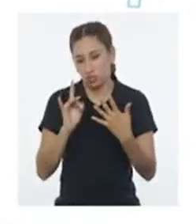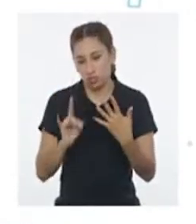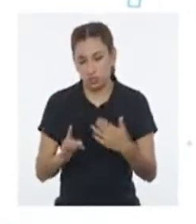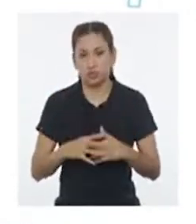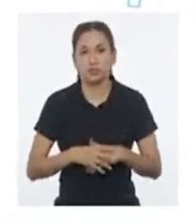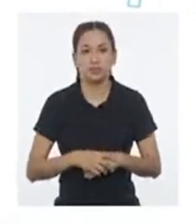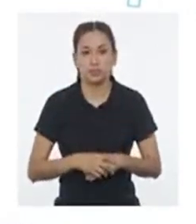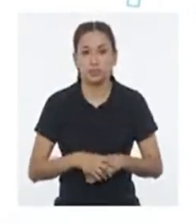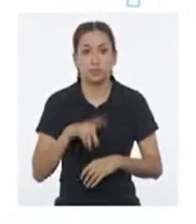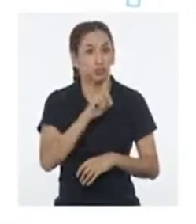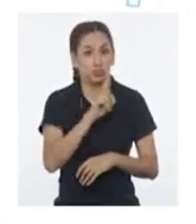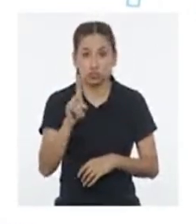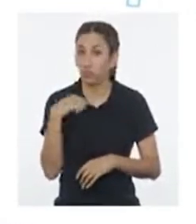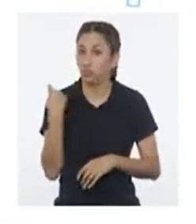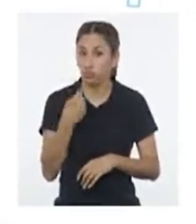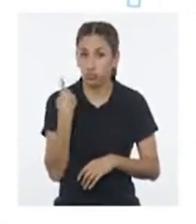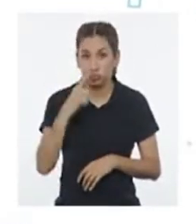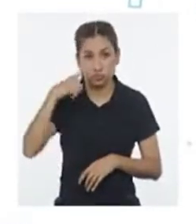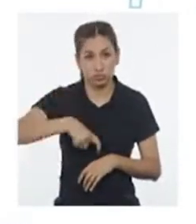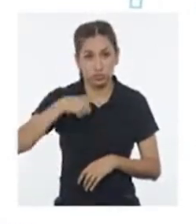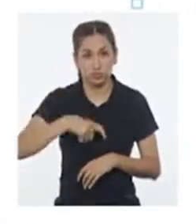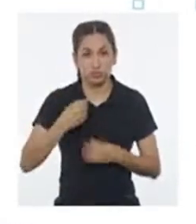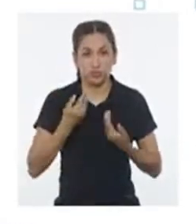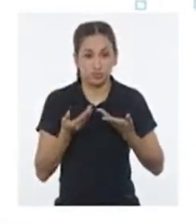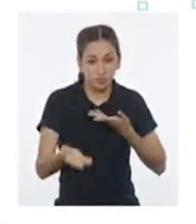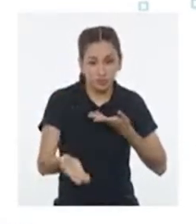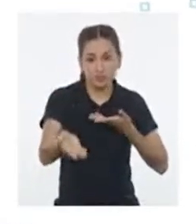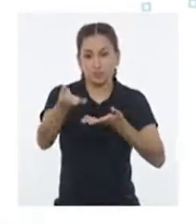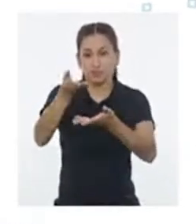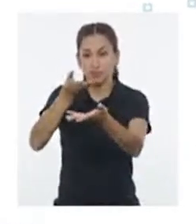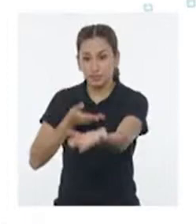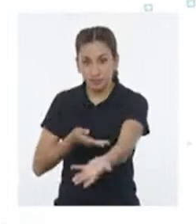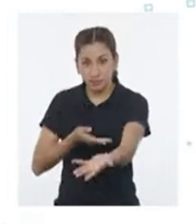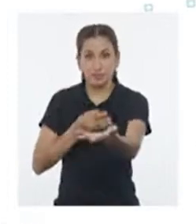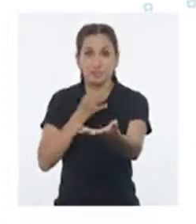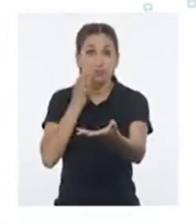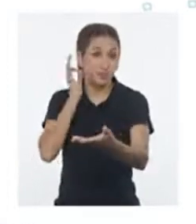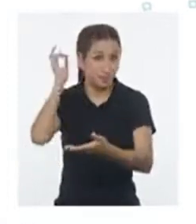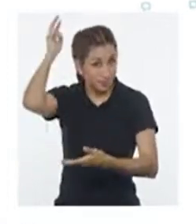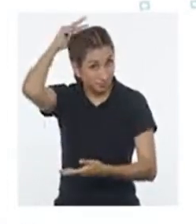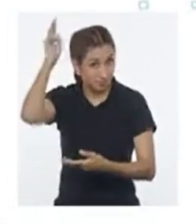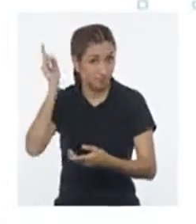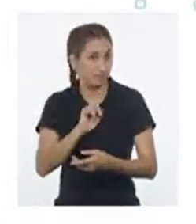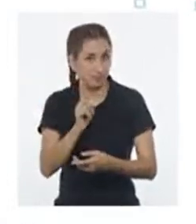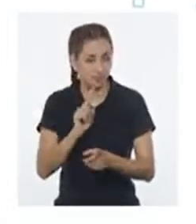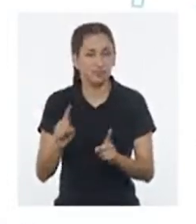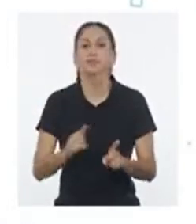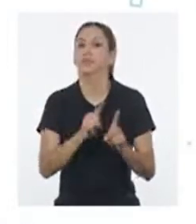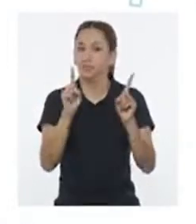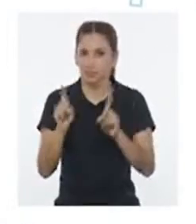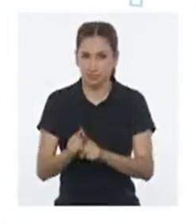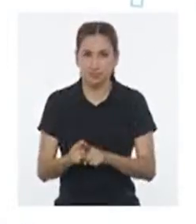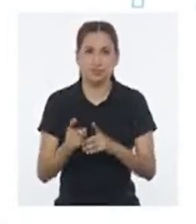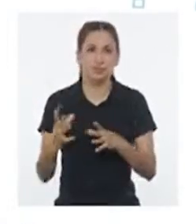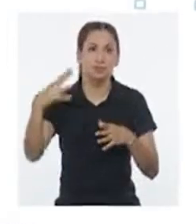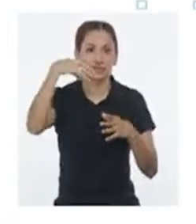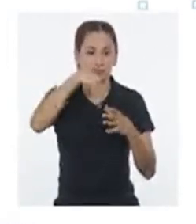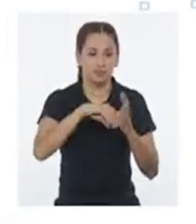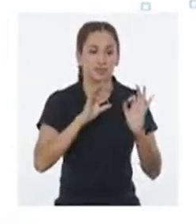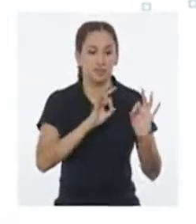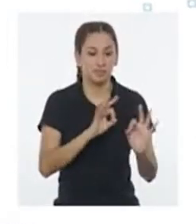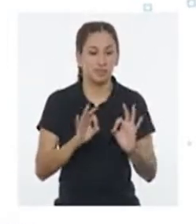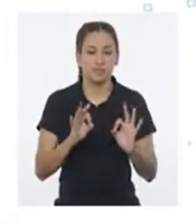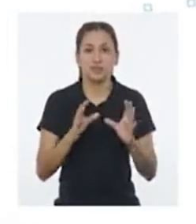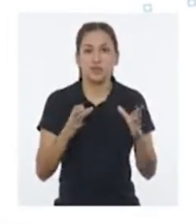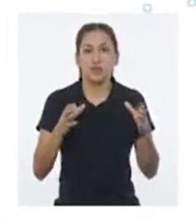entre otros. No solo existía el trueque interétnico, sino incluso dentro